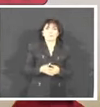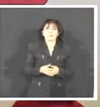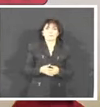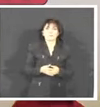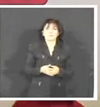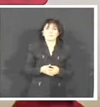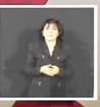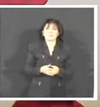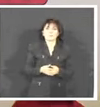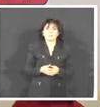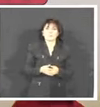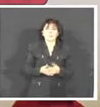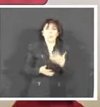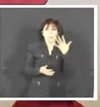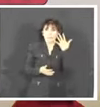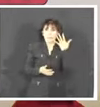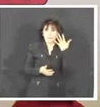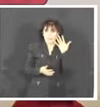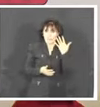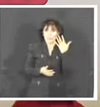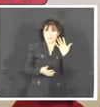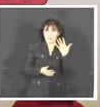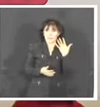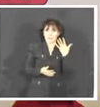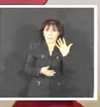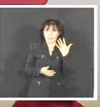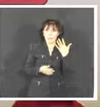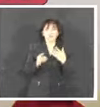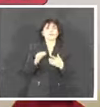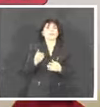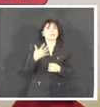pues claro que son 5 de 5, pues si no, ¿qué va a hacer?